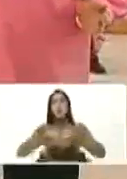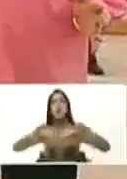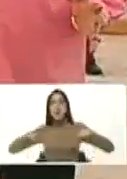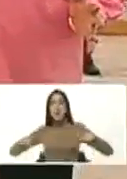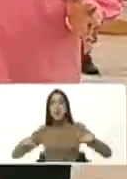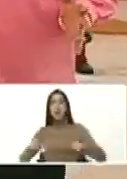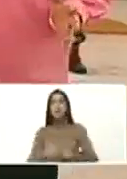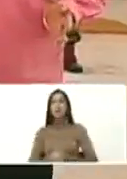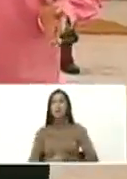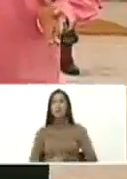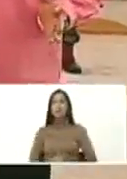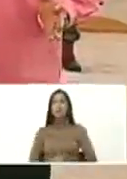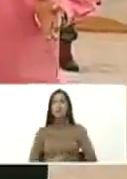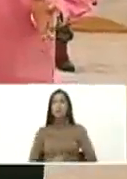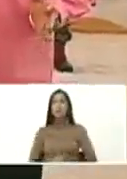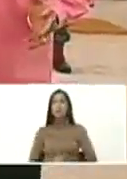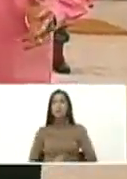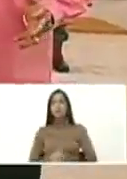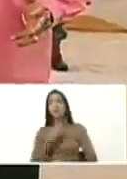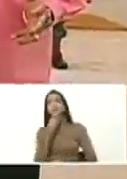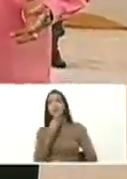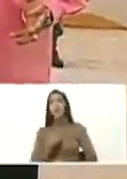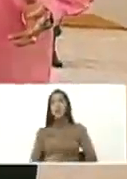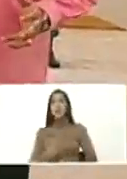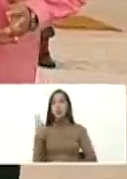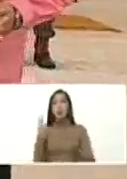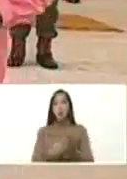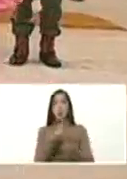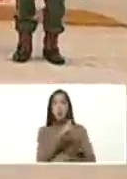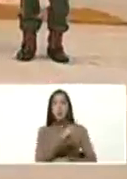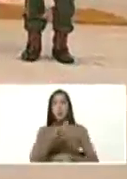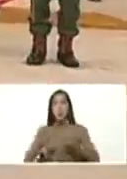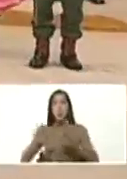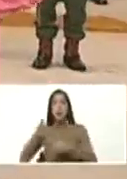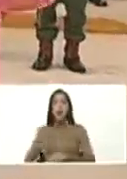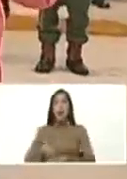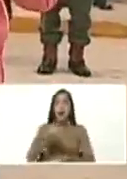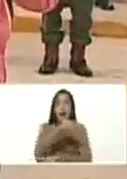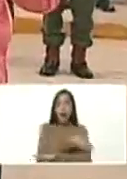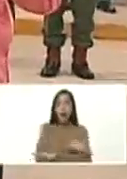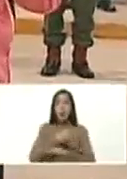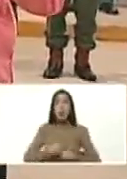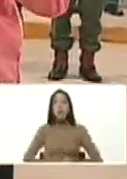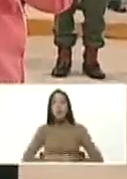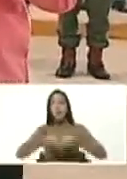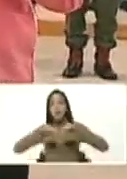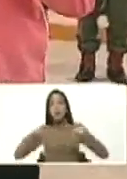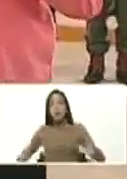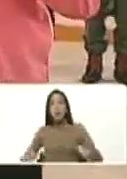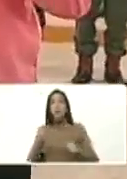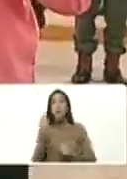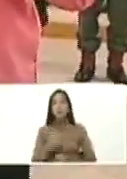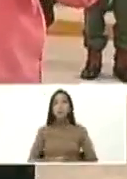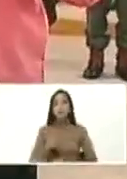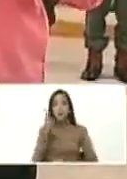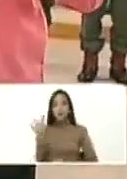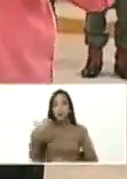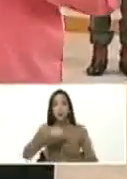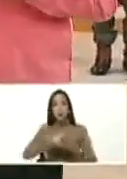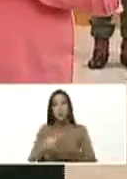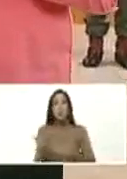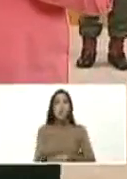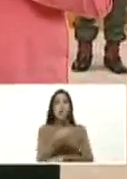Náguara, en diciembre de 2019, entregué el hito 3 millones con García